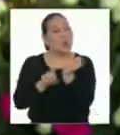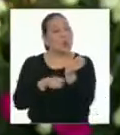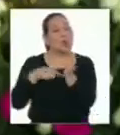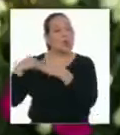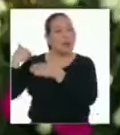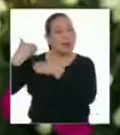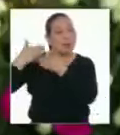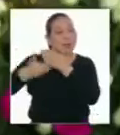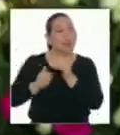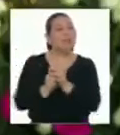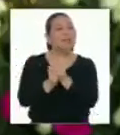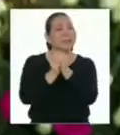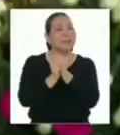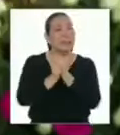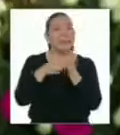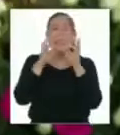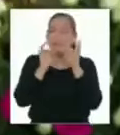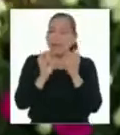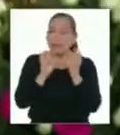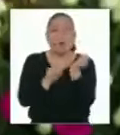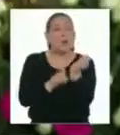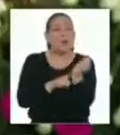tradicionalmente lo dedicamos a rezar por la nación.